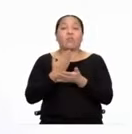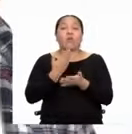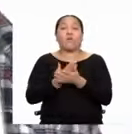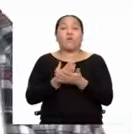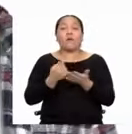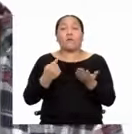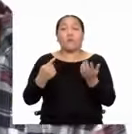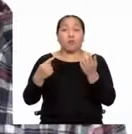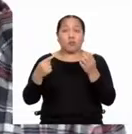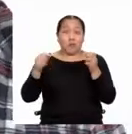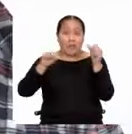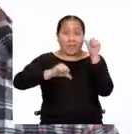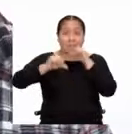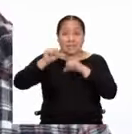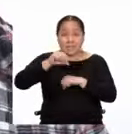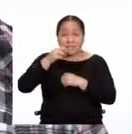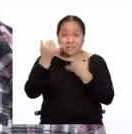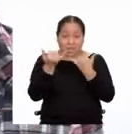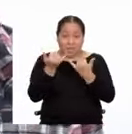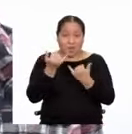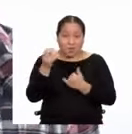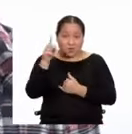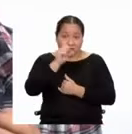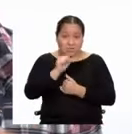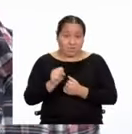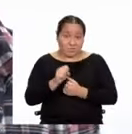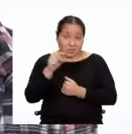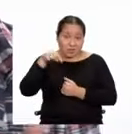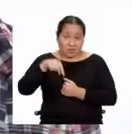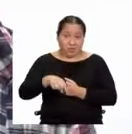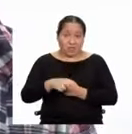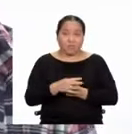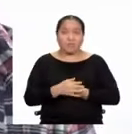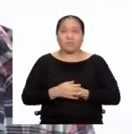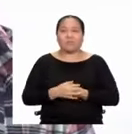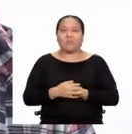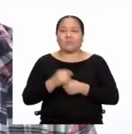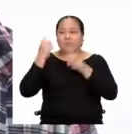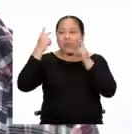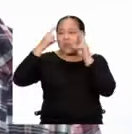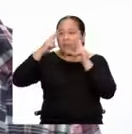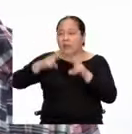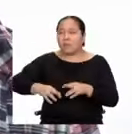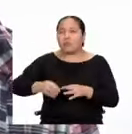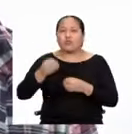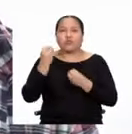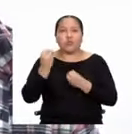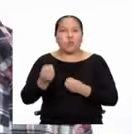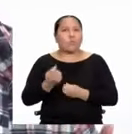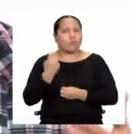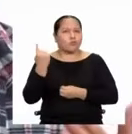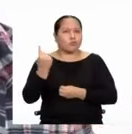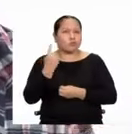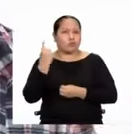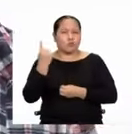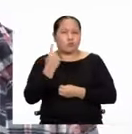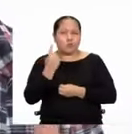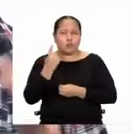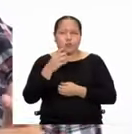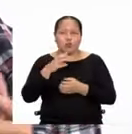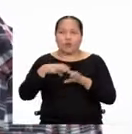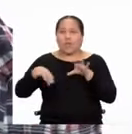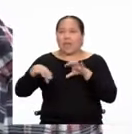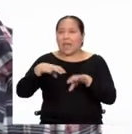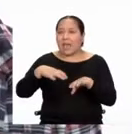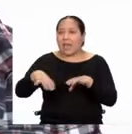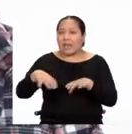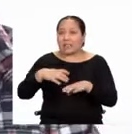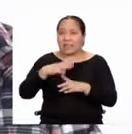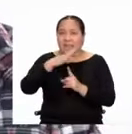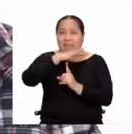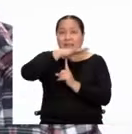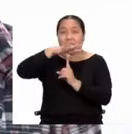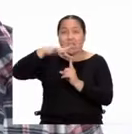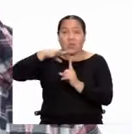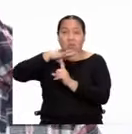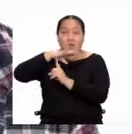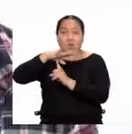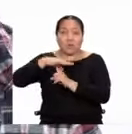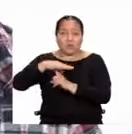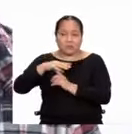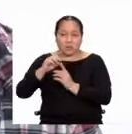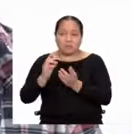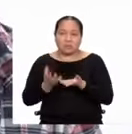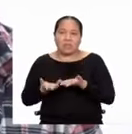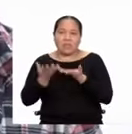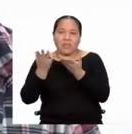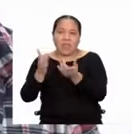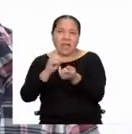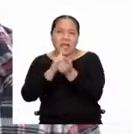siglo. Además, veremos cómo no solo la acción de la naturaleza es la que provoca cambios en el individuo,